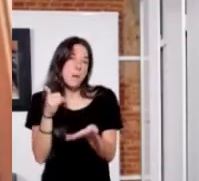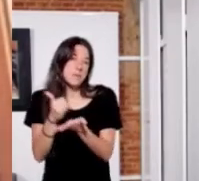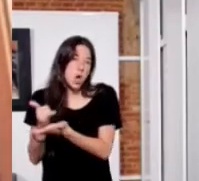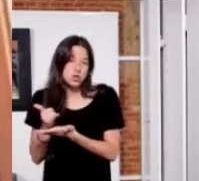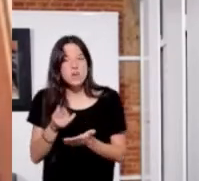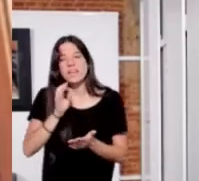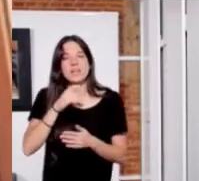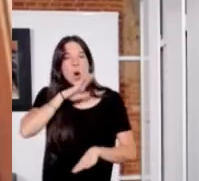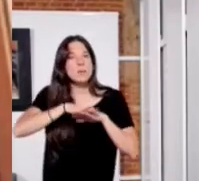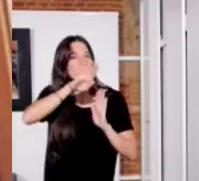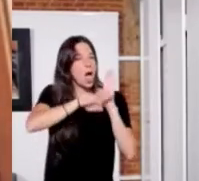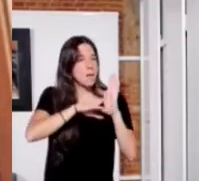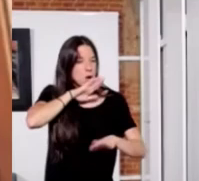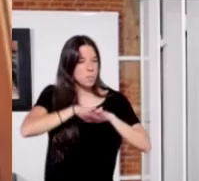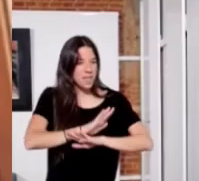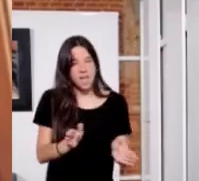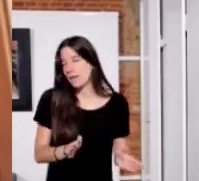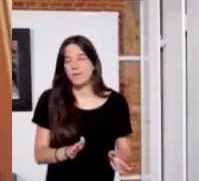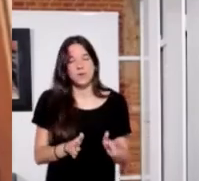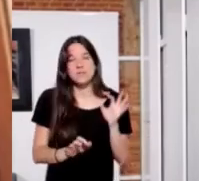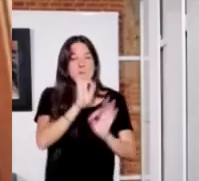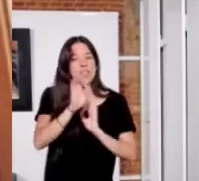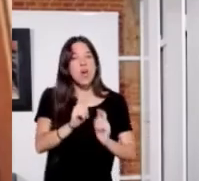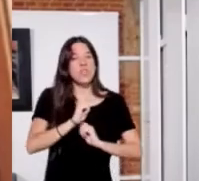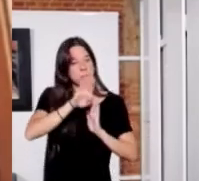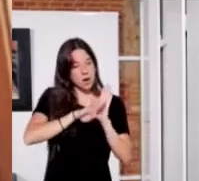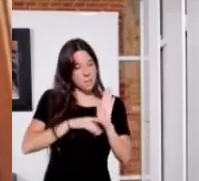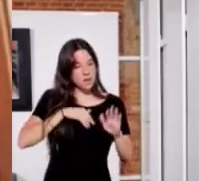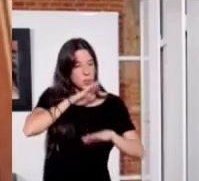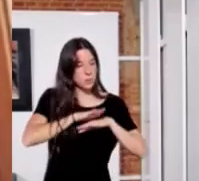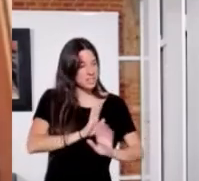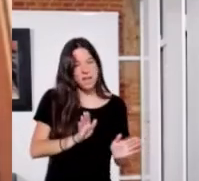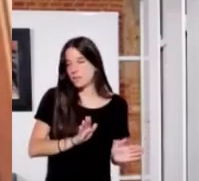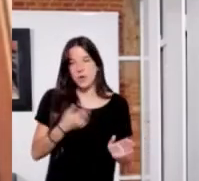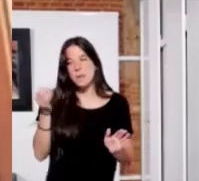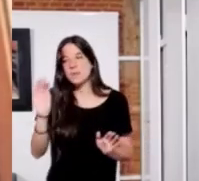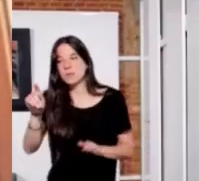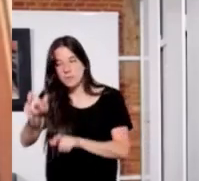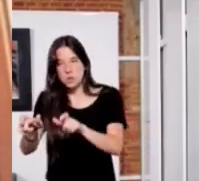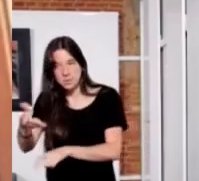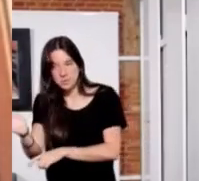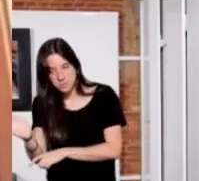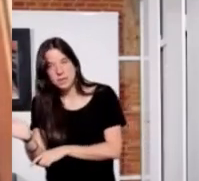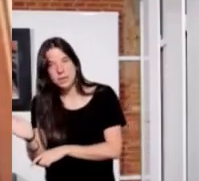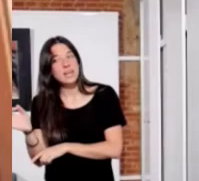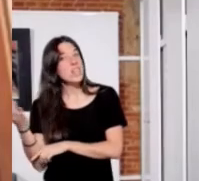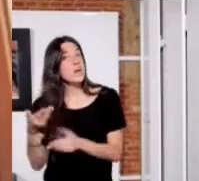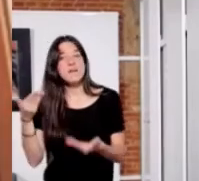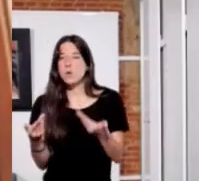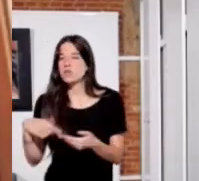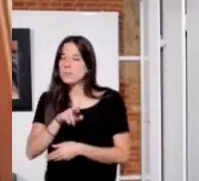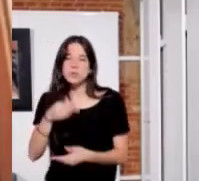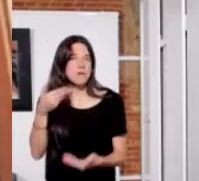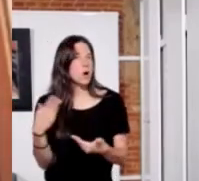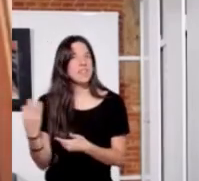juntillas con el programa que ya la organización le da. Y todo eso, insisto, se tiene que evaluar. ¿Desde dónde?